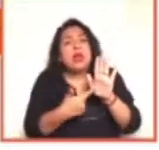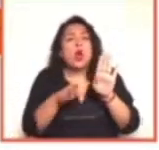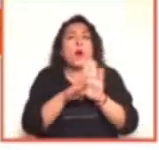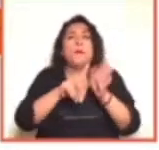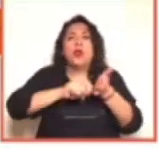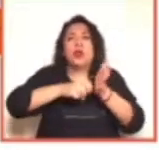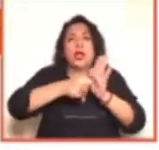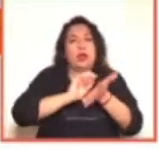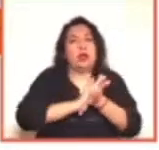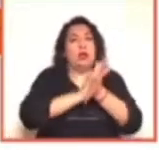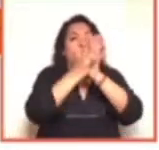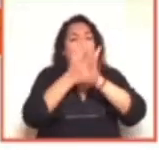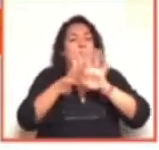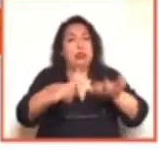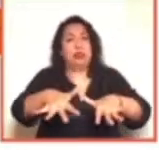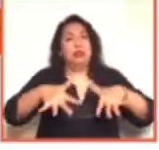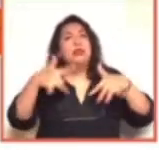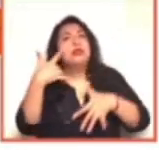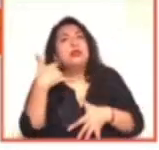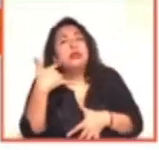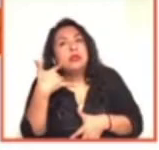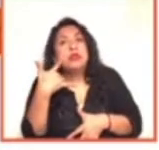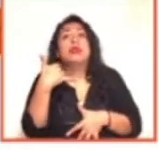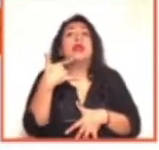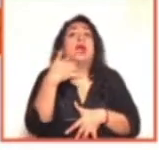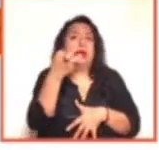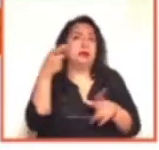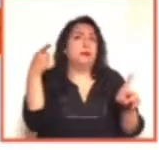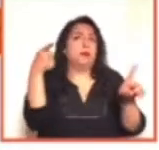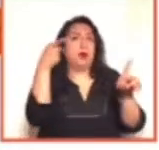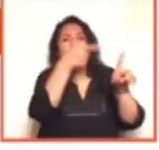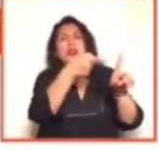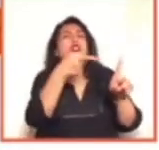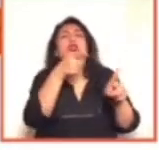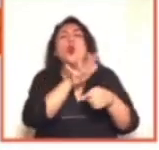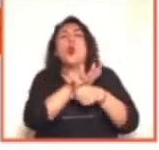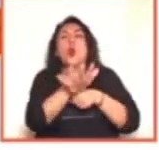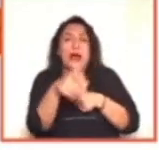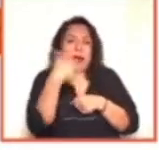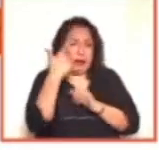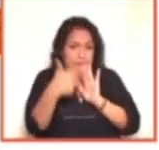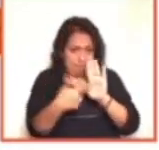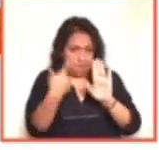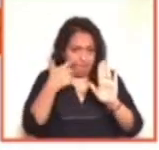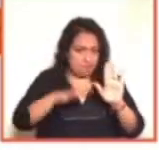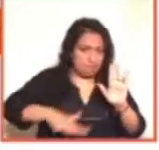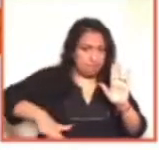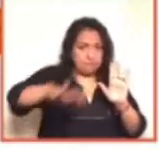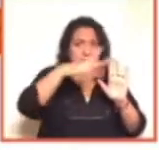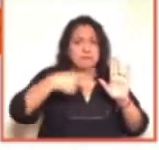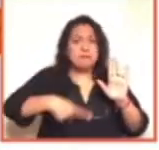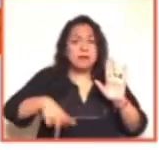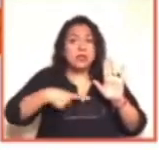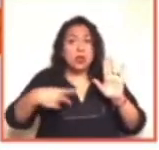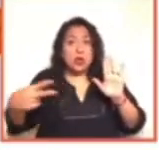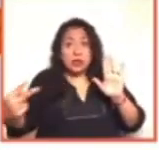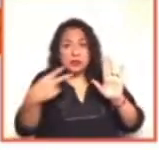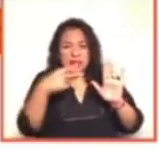convertí en un espectáculo. ¿Cuál era el propósito de ese espectáculo? Pues mostrarle al público, que es un